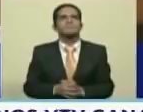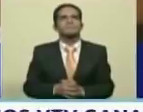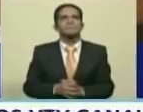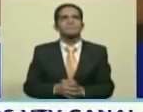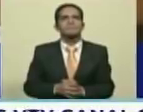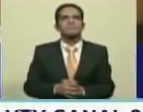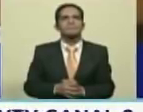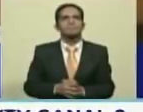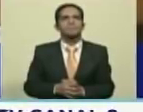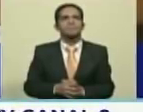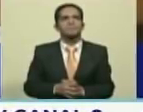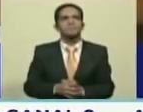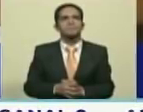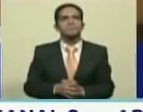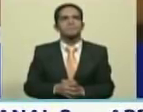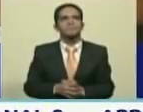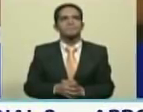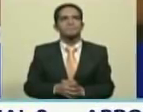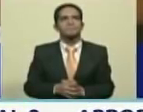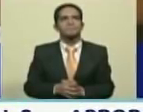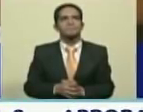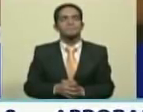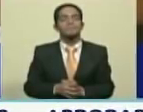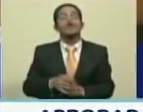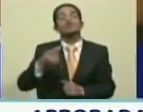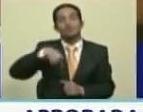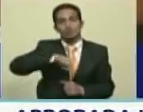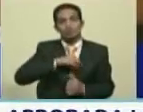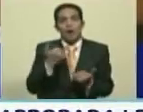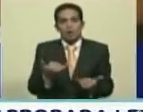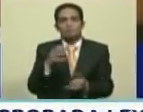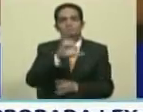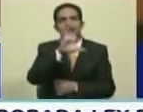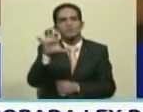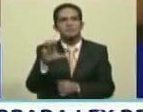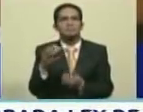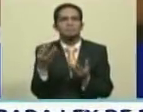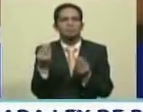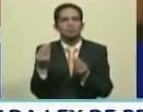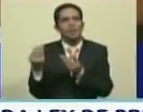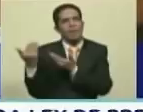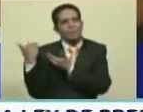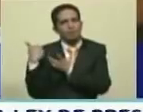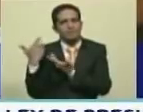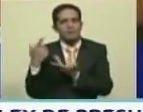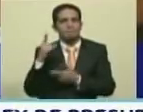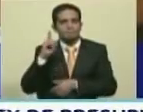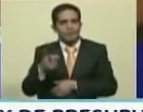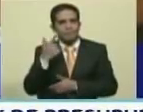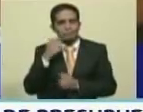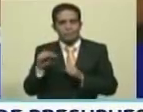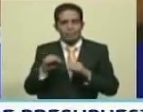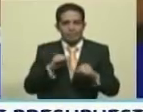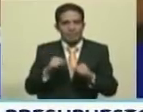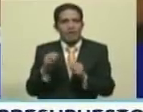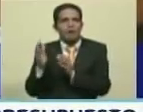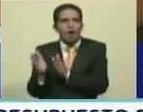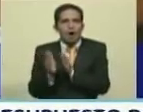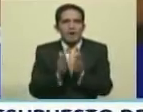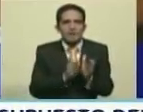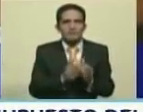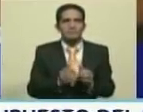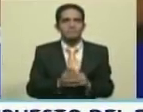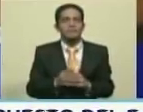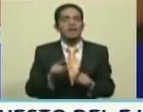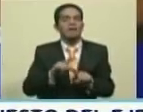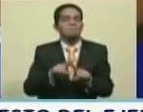Y ahí tenemos como países mucha responsabilidad de cómo unirnos, organizarnos mejor todavía. Pero tampoco podemos